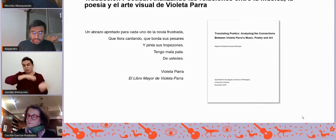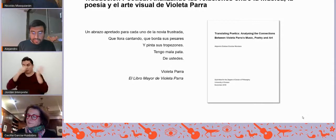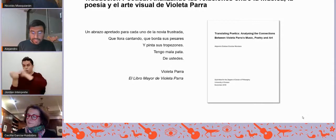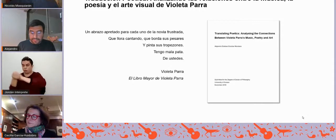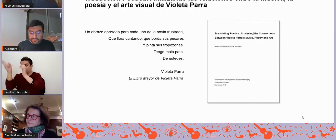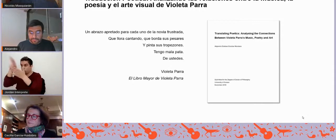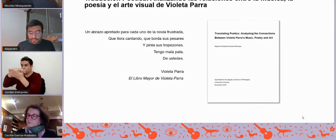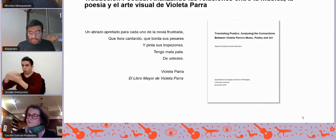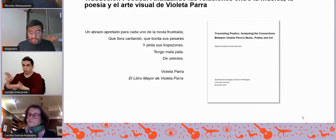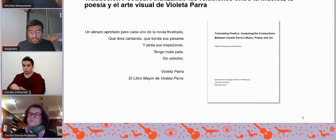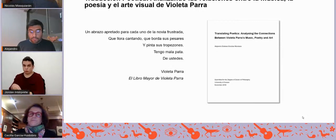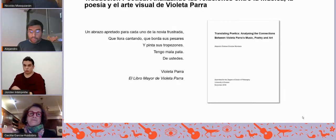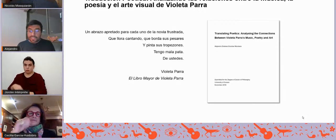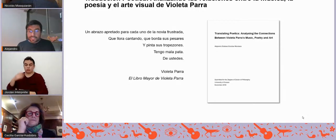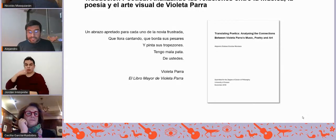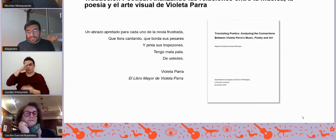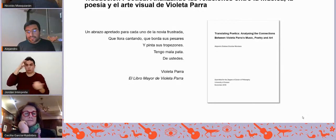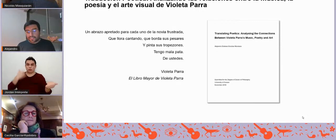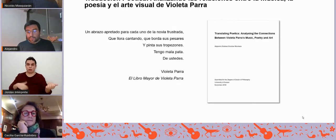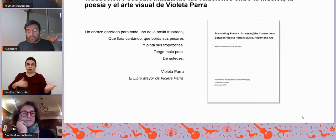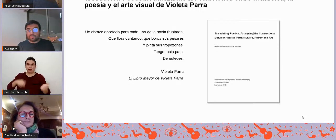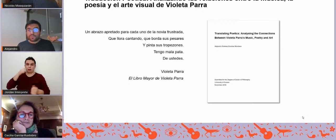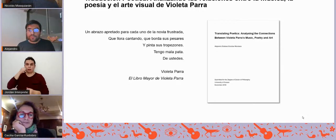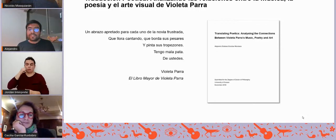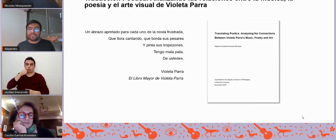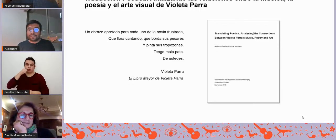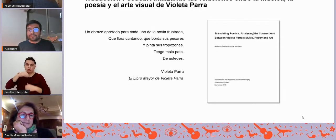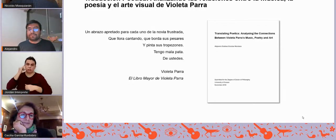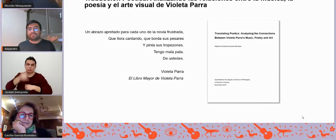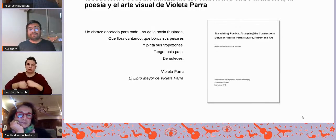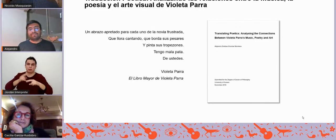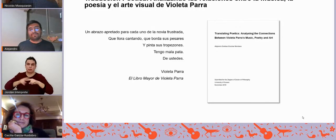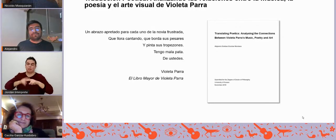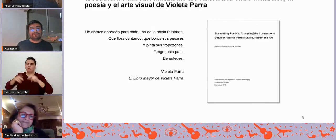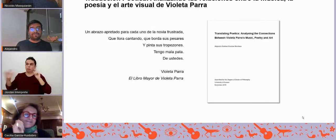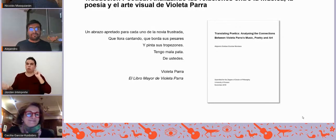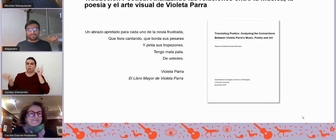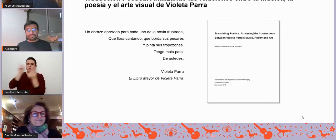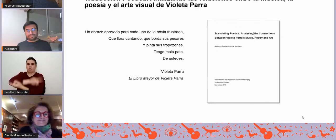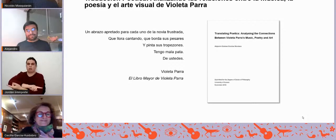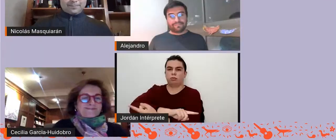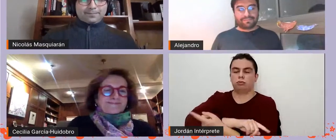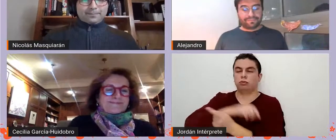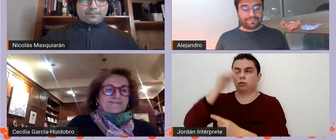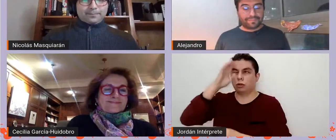traduciendo poéticas. Muchas gracias a todos por su atención.